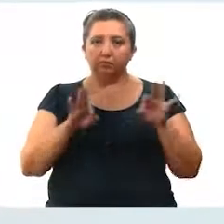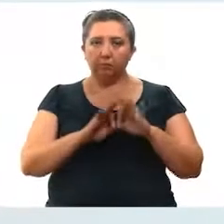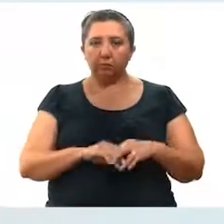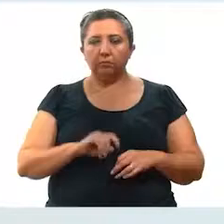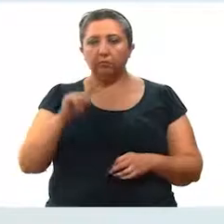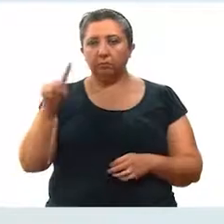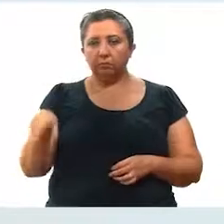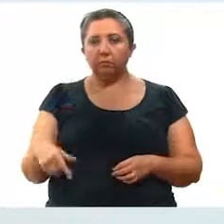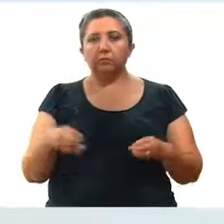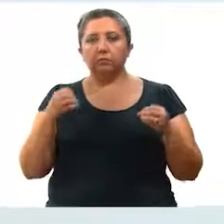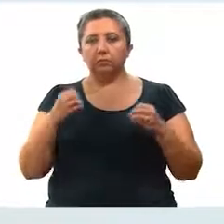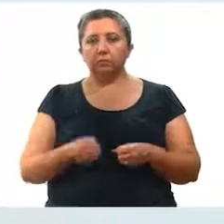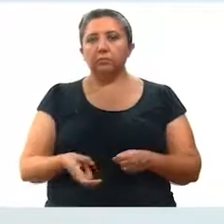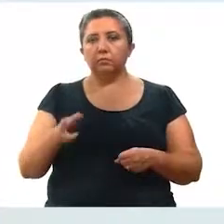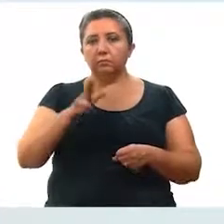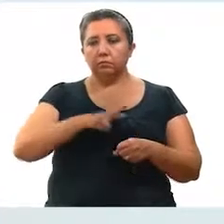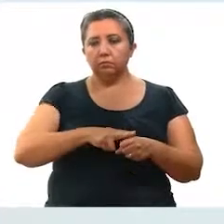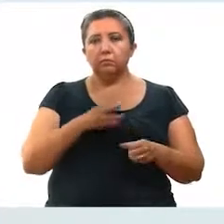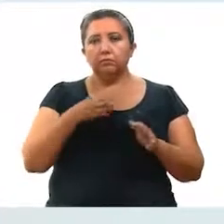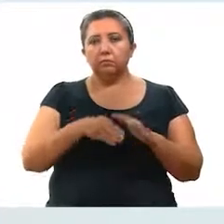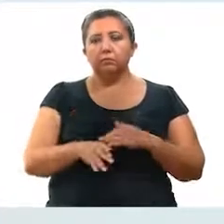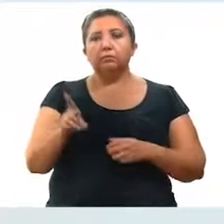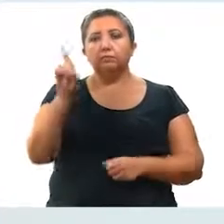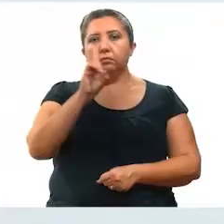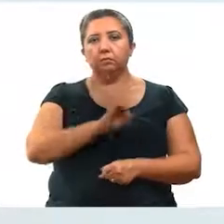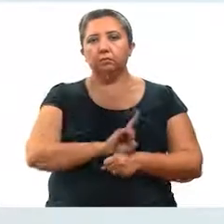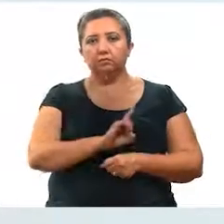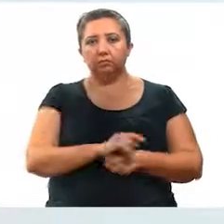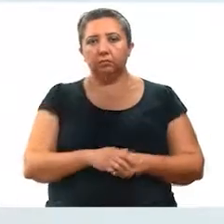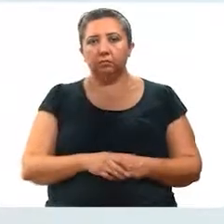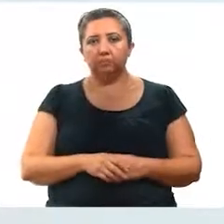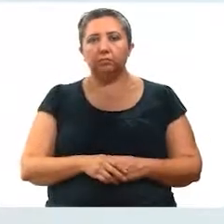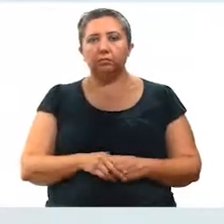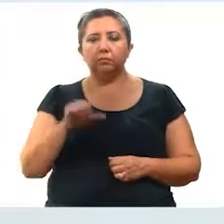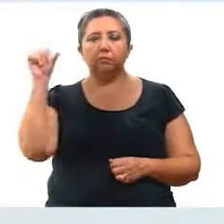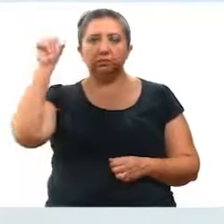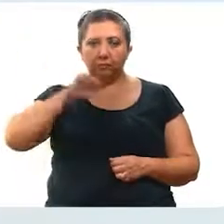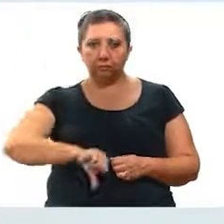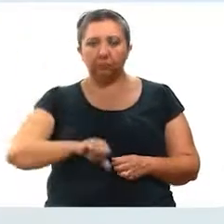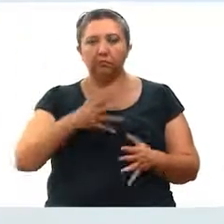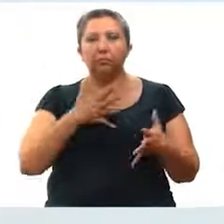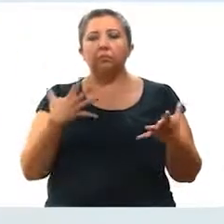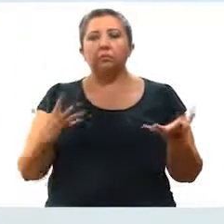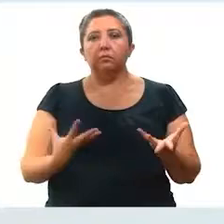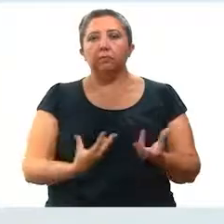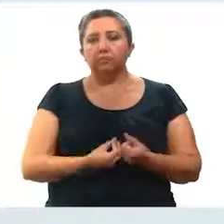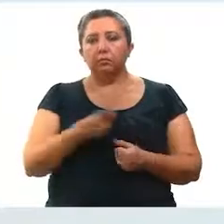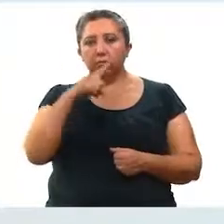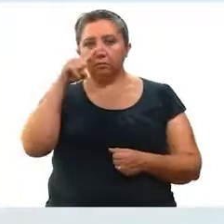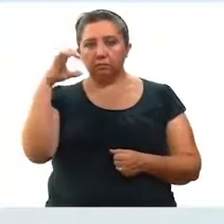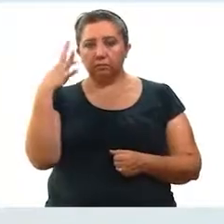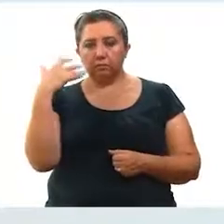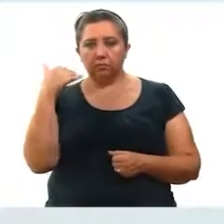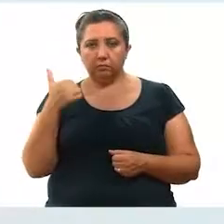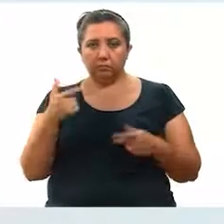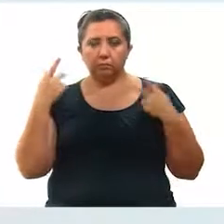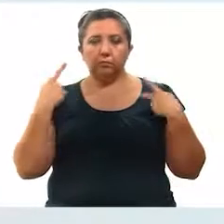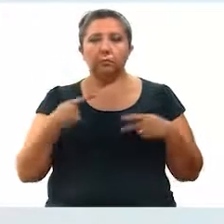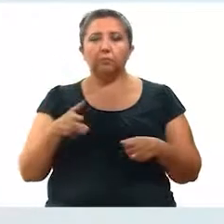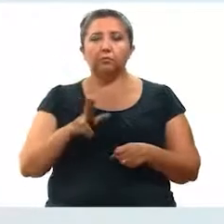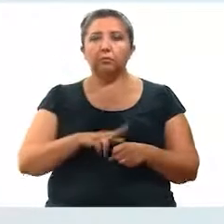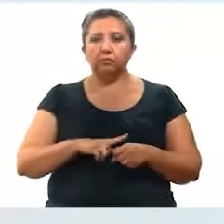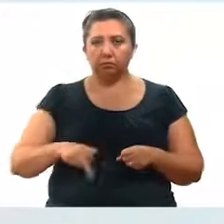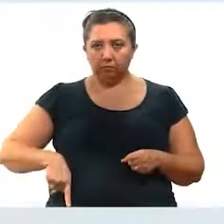datos más importantes son la ocupación hospitalaria y los ingresos diarios. El día de hoy tenemos 156 pacientes